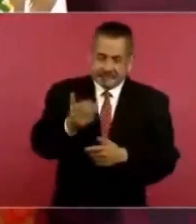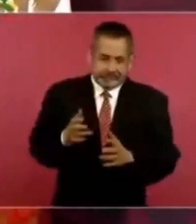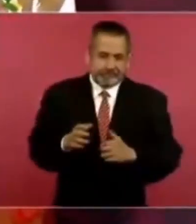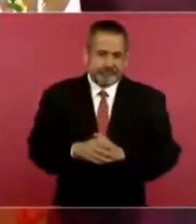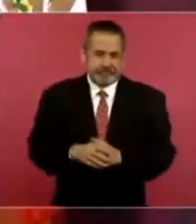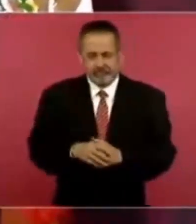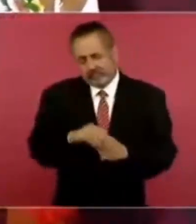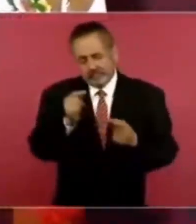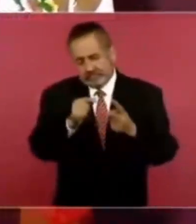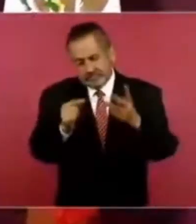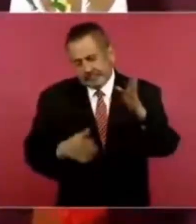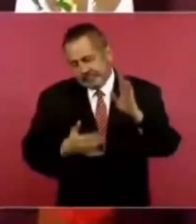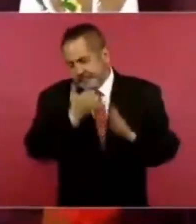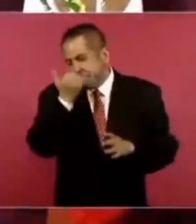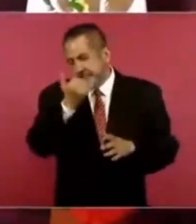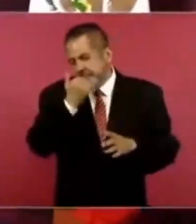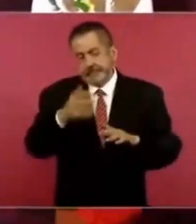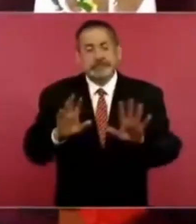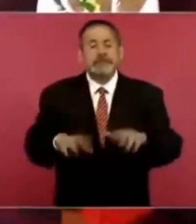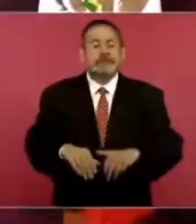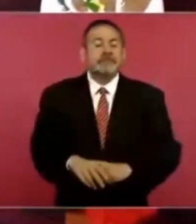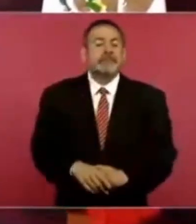y otros errores.